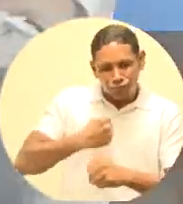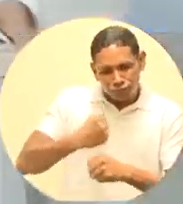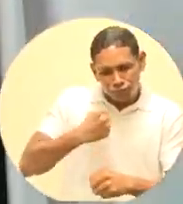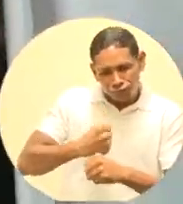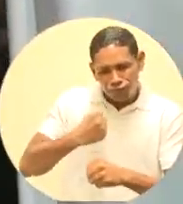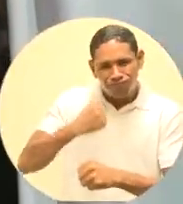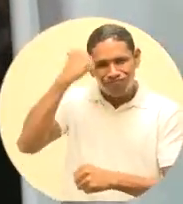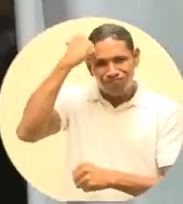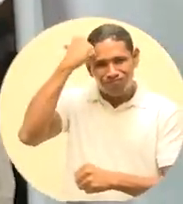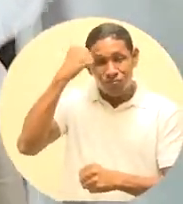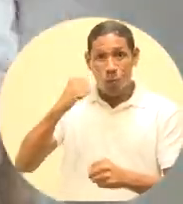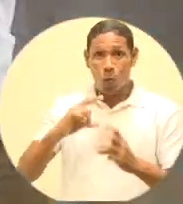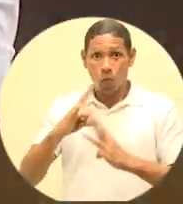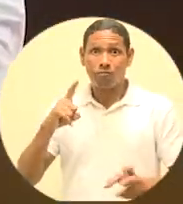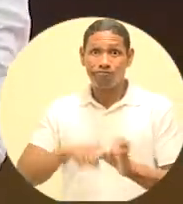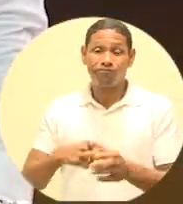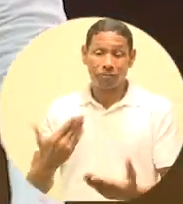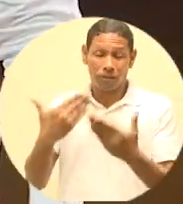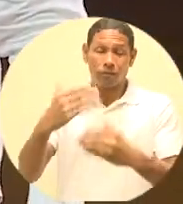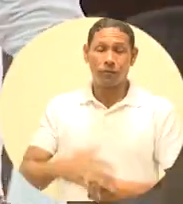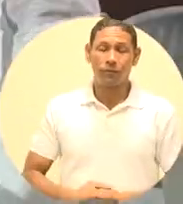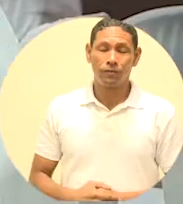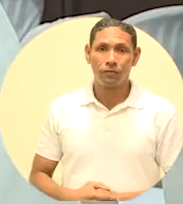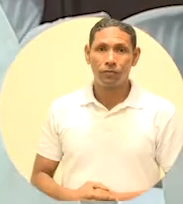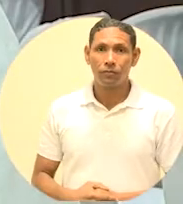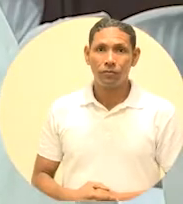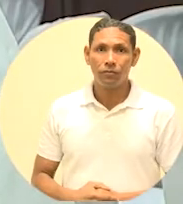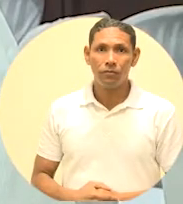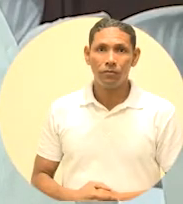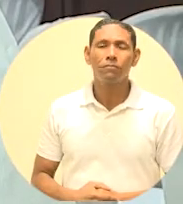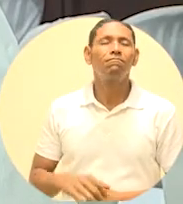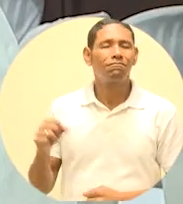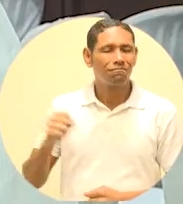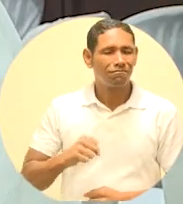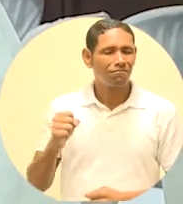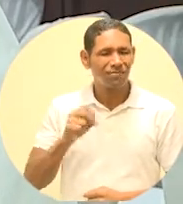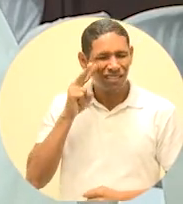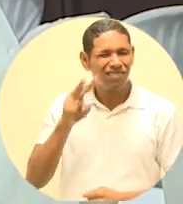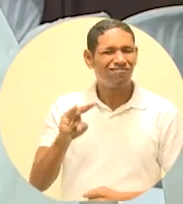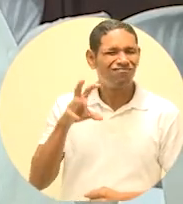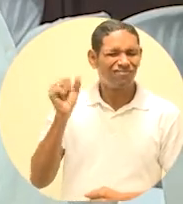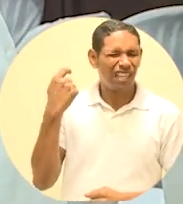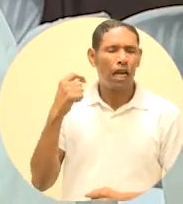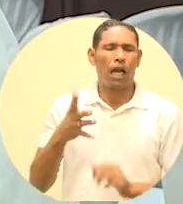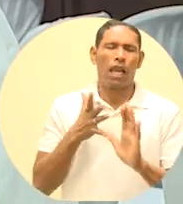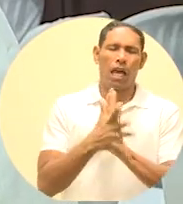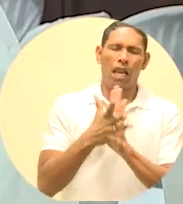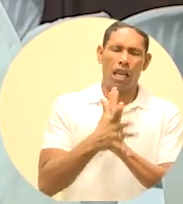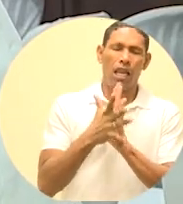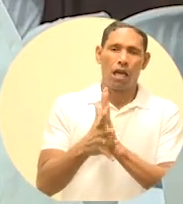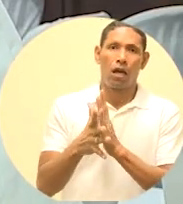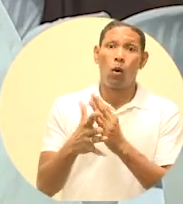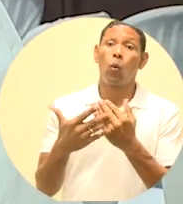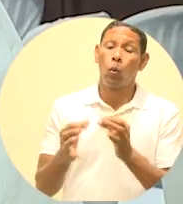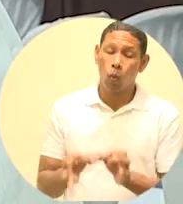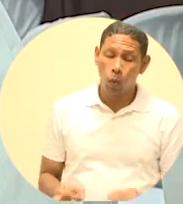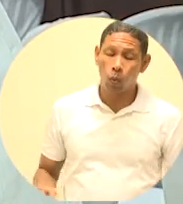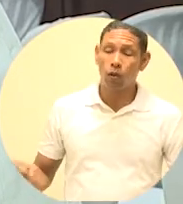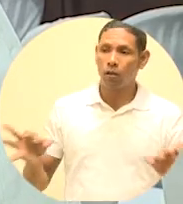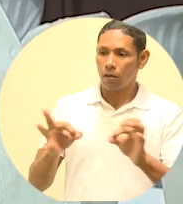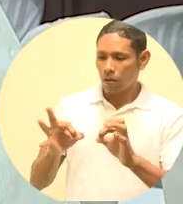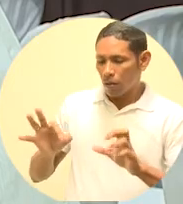al servicio activo de su labor en la Alma Mater. Estos homenajes, como lo decía ahí en la charla, son